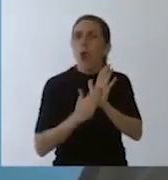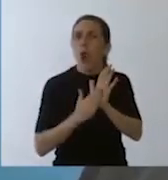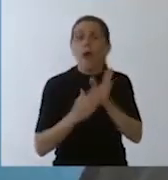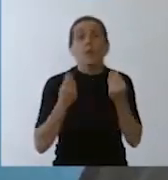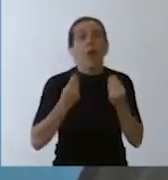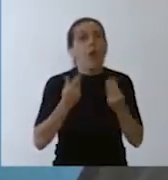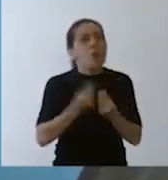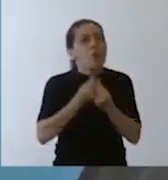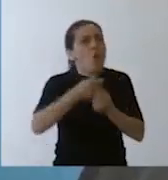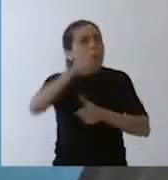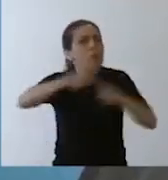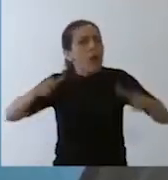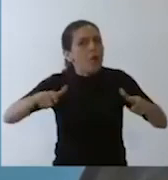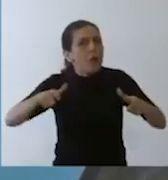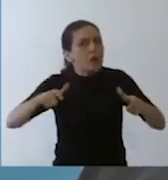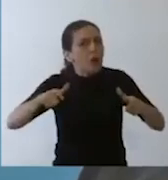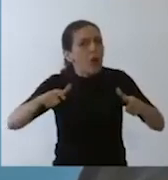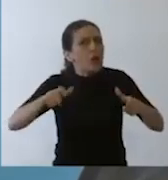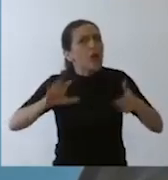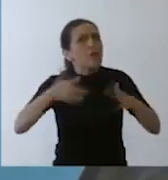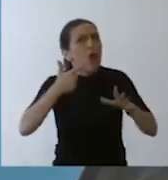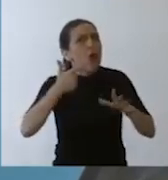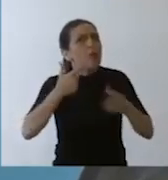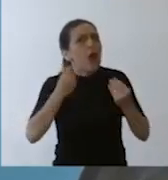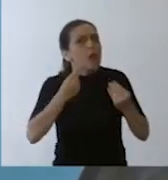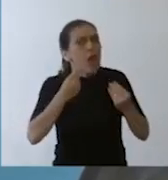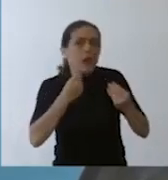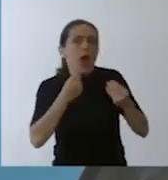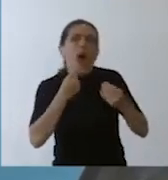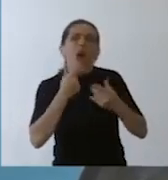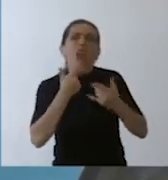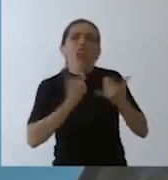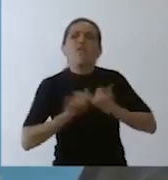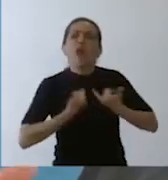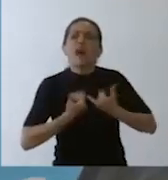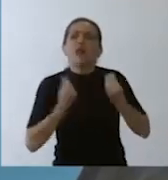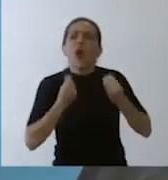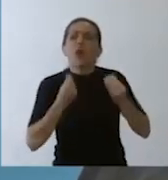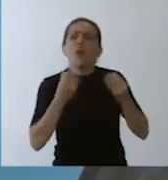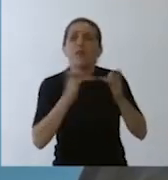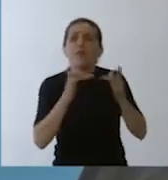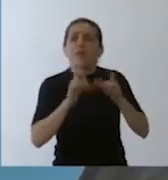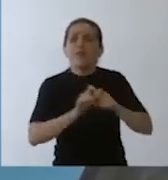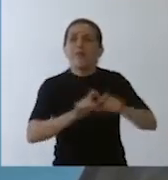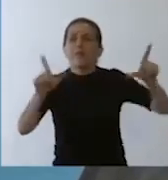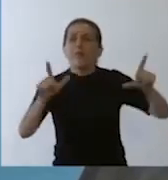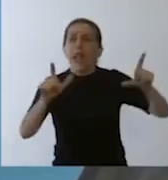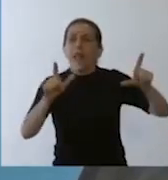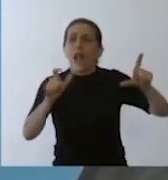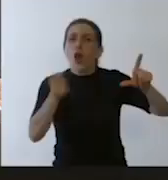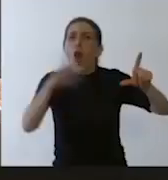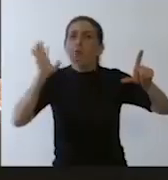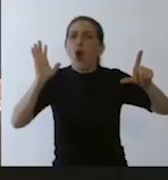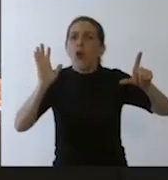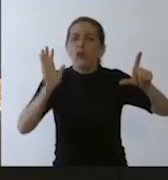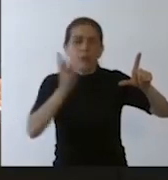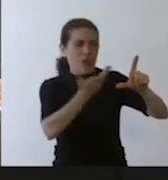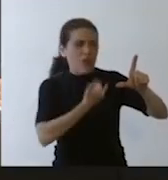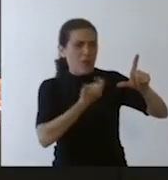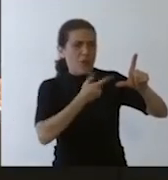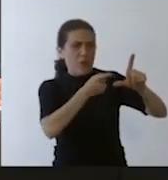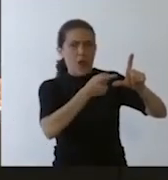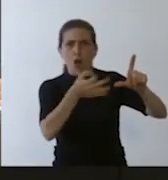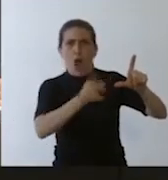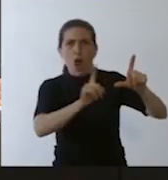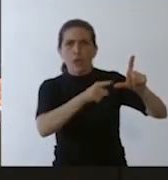muchísima gente usa como fuente de conocimiento esas redes sociales que dan información que no corresponde, incluso